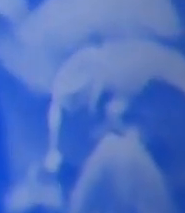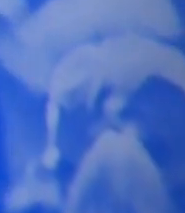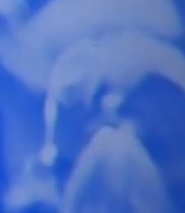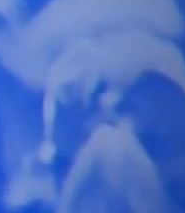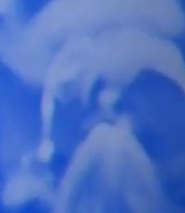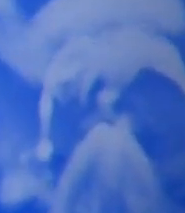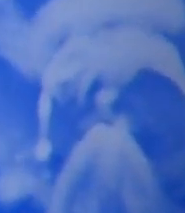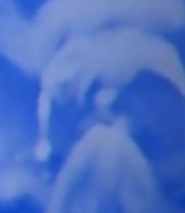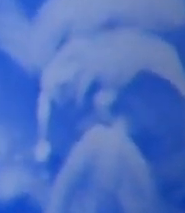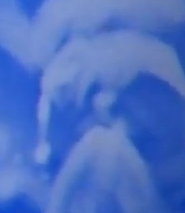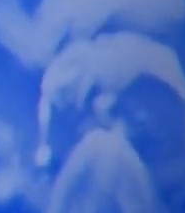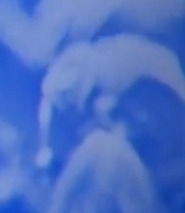estado nacional